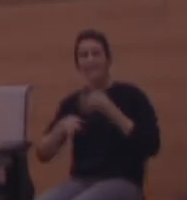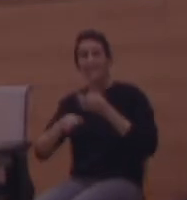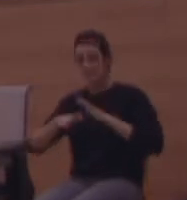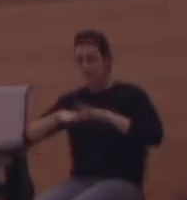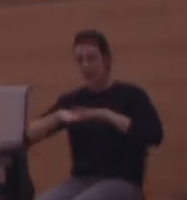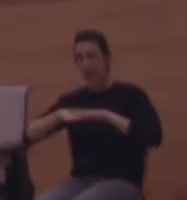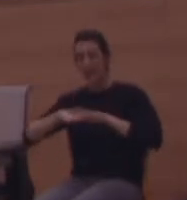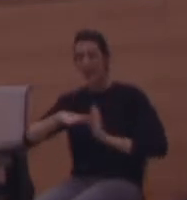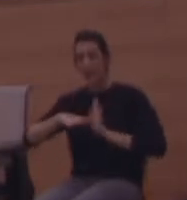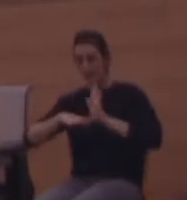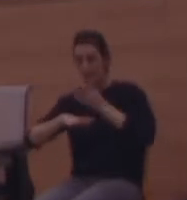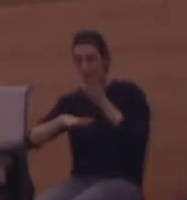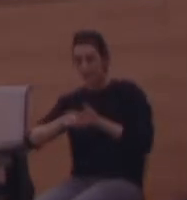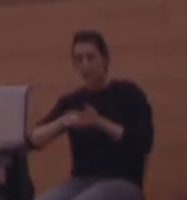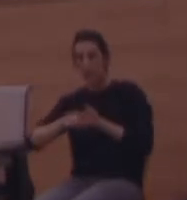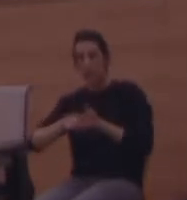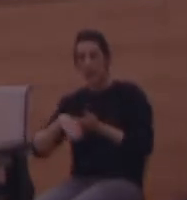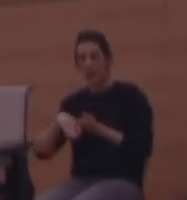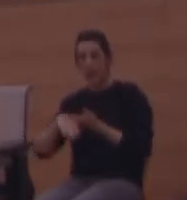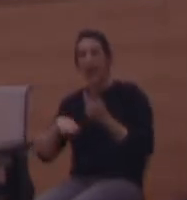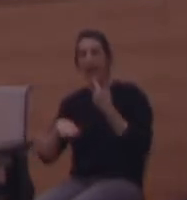para ponerlo en contacto con la piel.